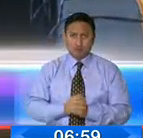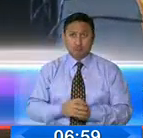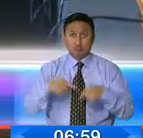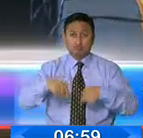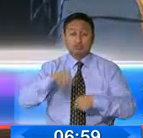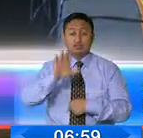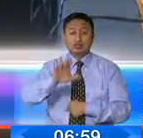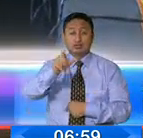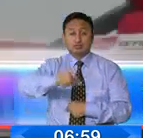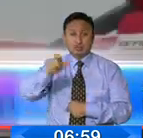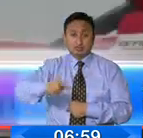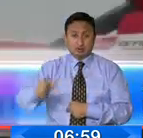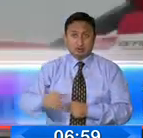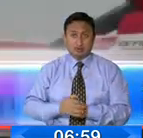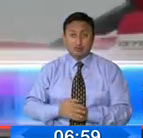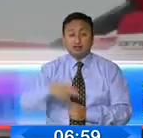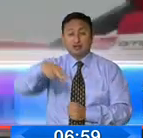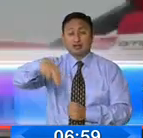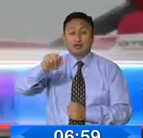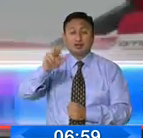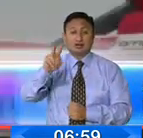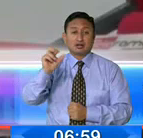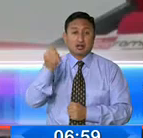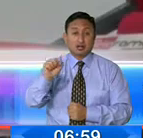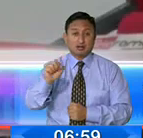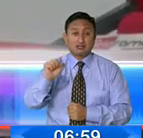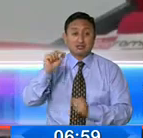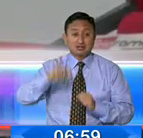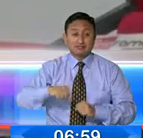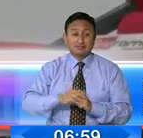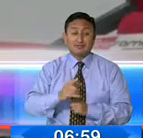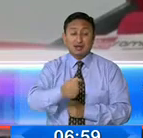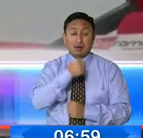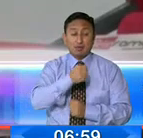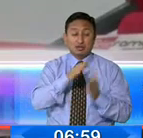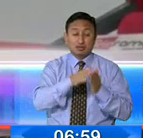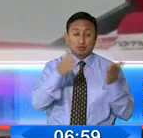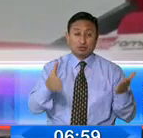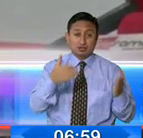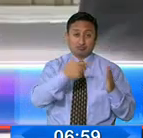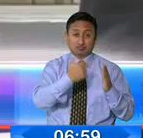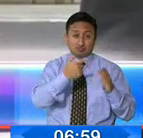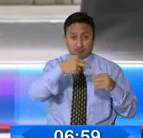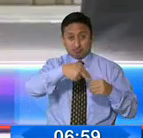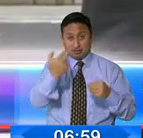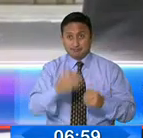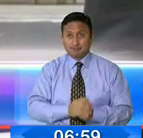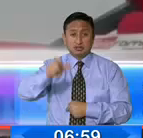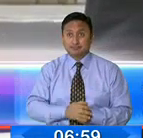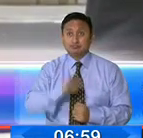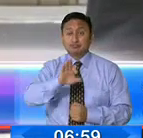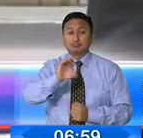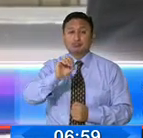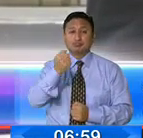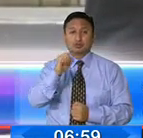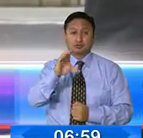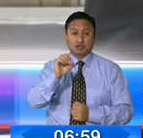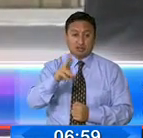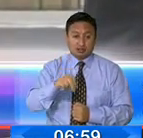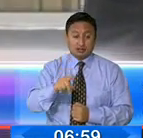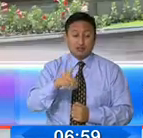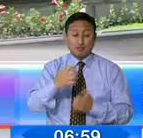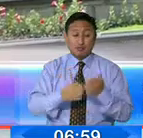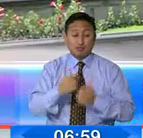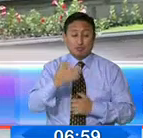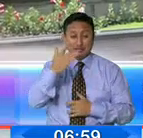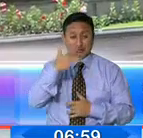pasado 5 personajes. César Navas, que salió del puesto tras el asesinato de los periodistas en 2018. Mauro Toscani, quien renunció por problemas de